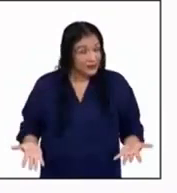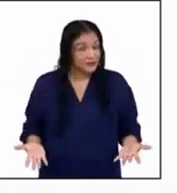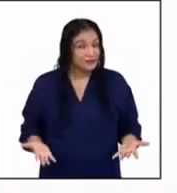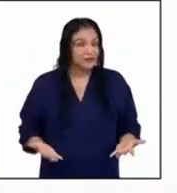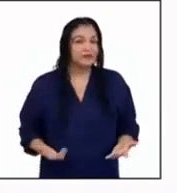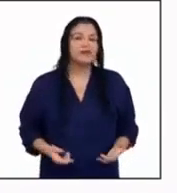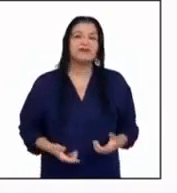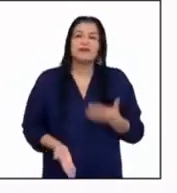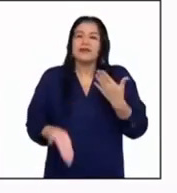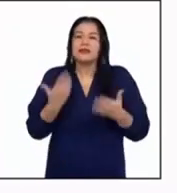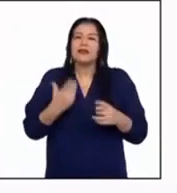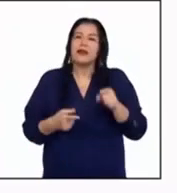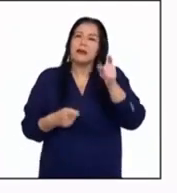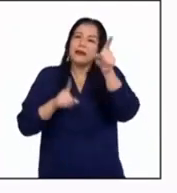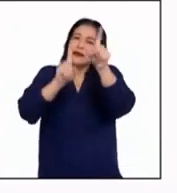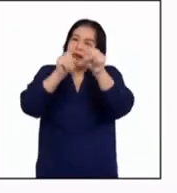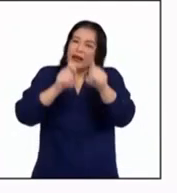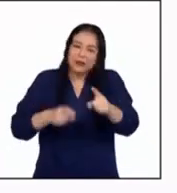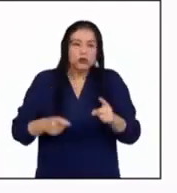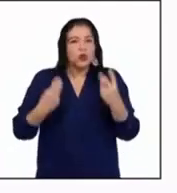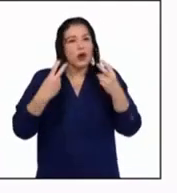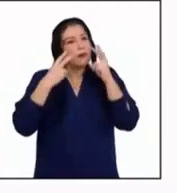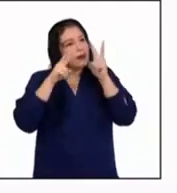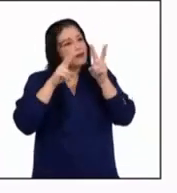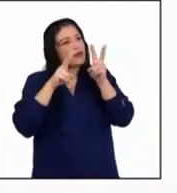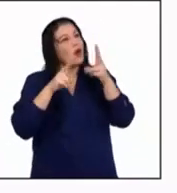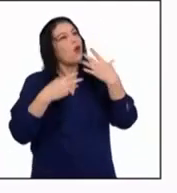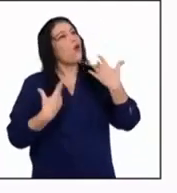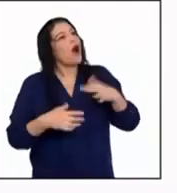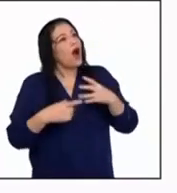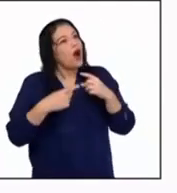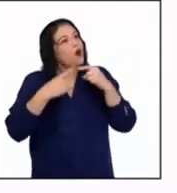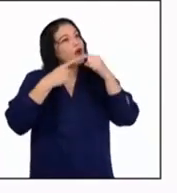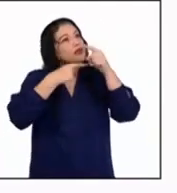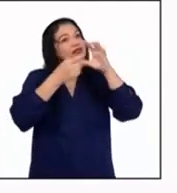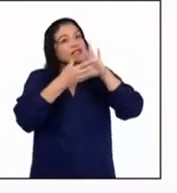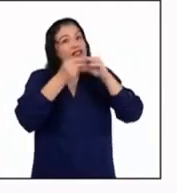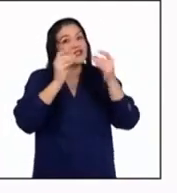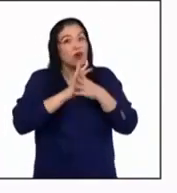¿Te han motivado las historias presentadas?